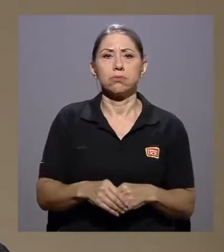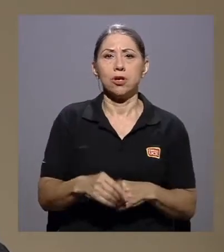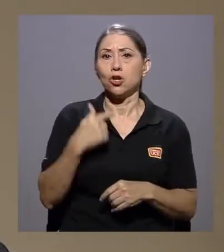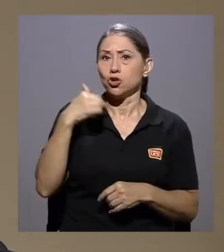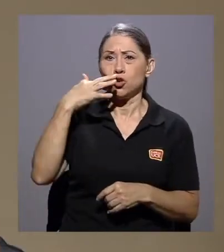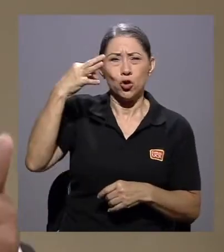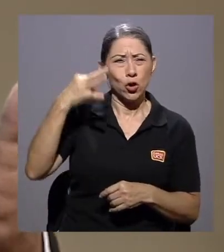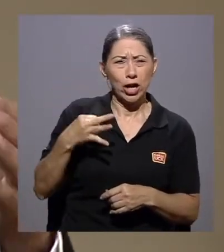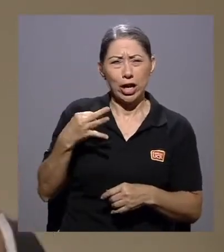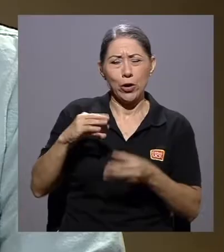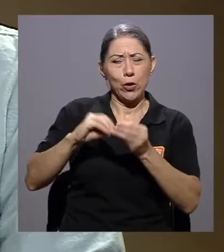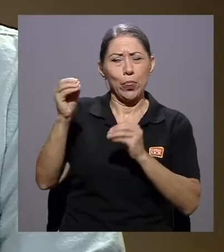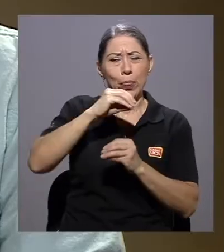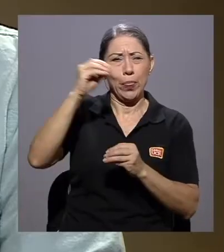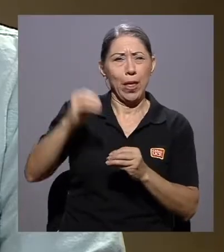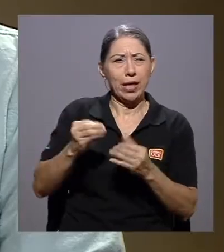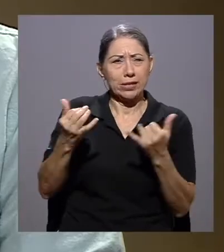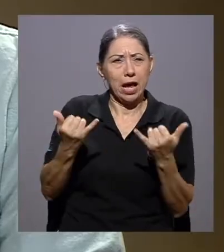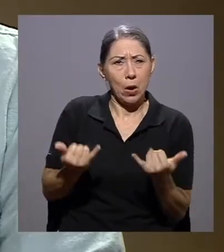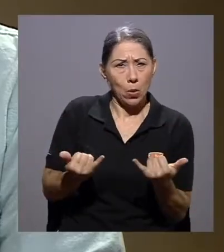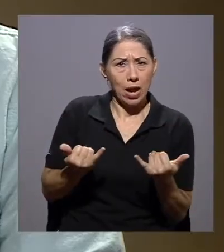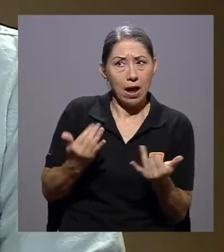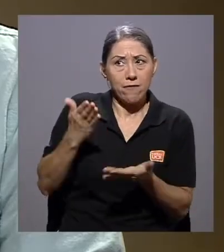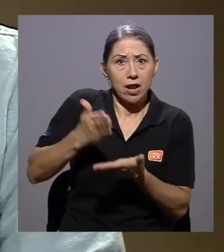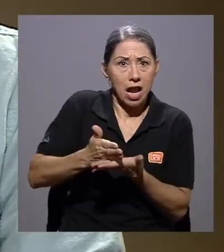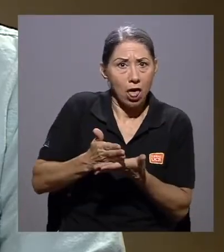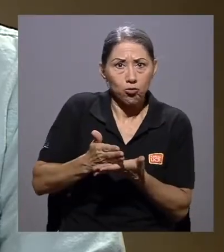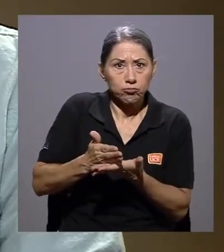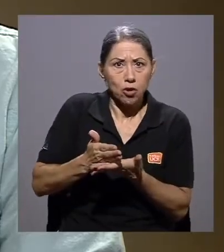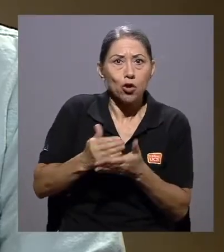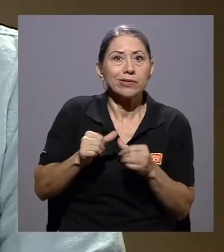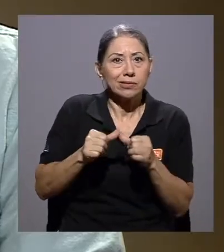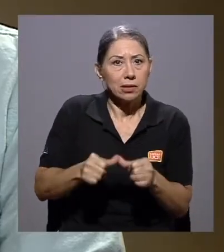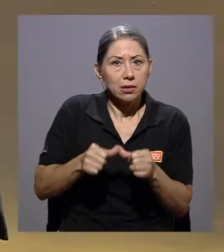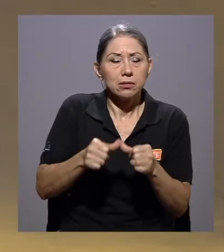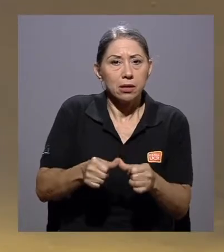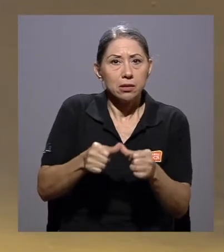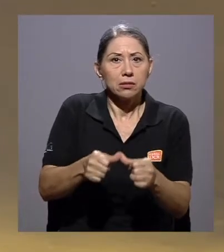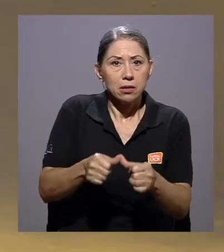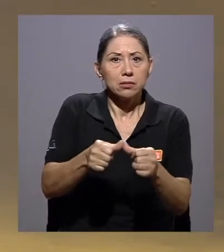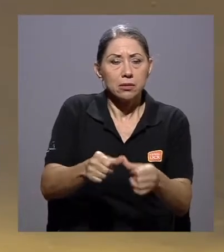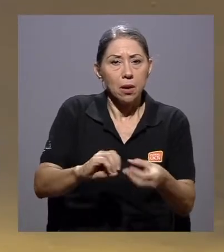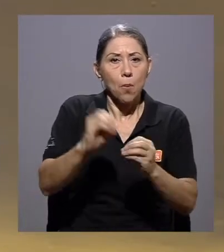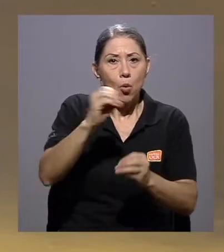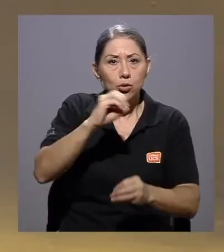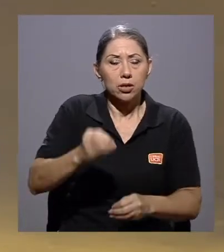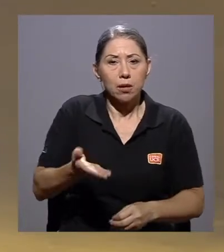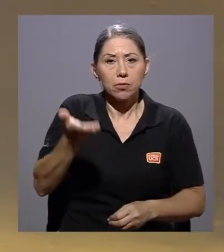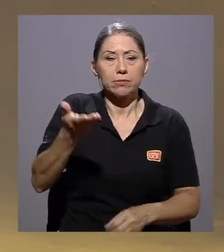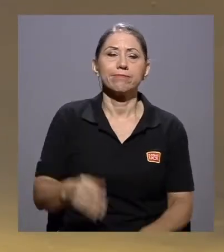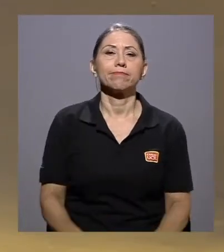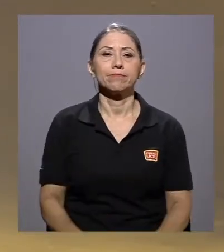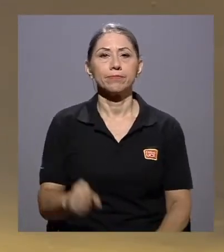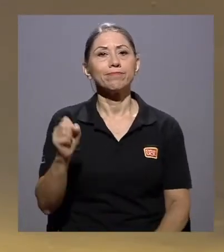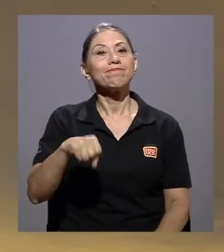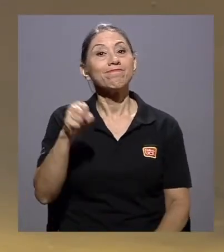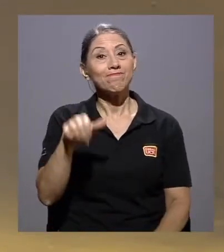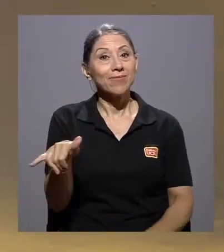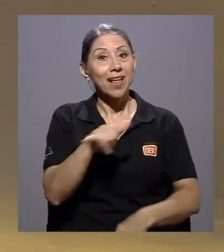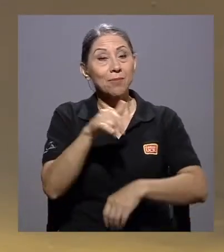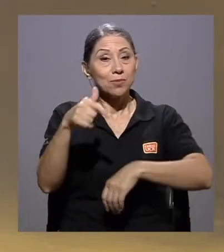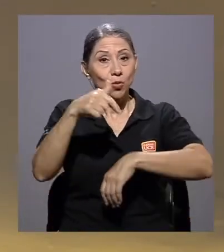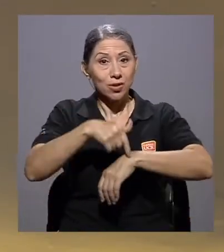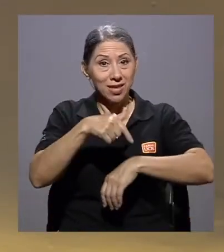tasa de acumulación de ese desempleo a este momento se haya frenado. Y esto al mismo tiempo ha generado